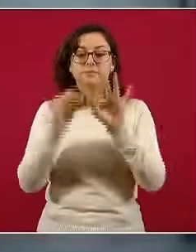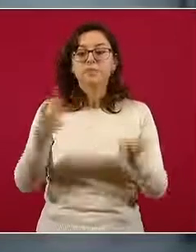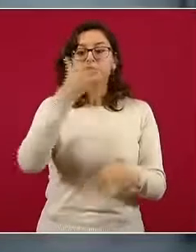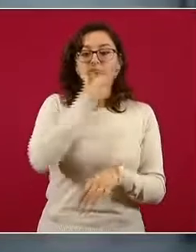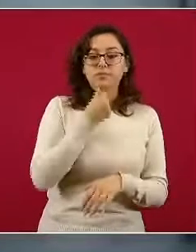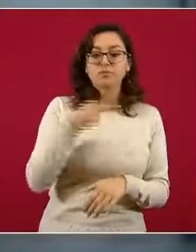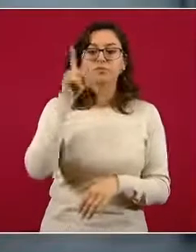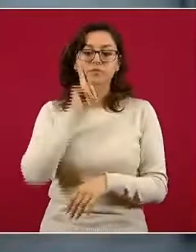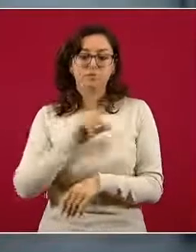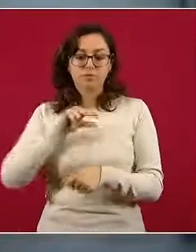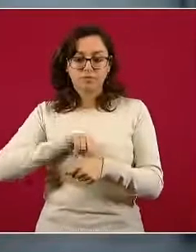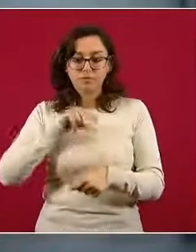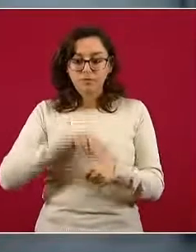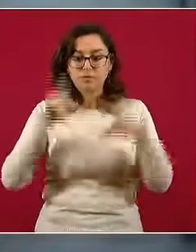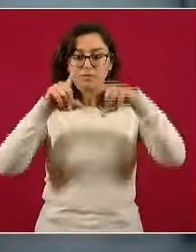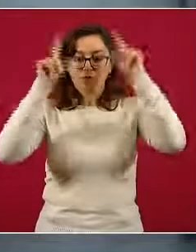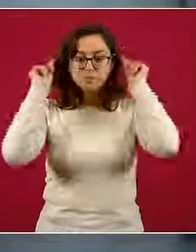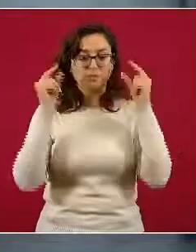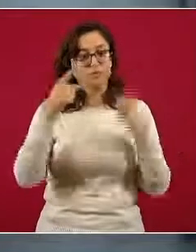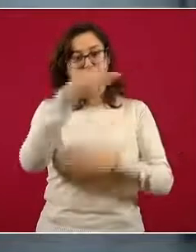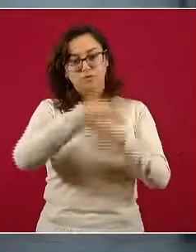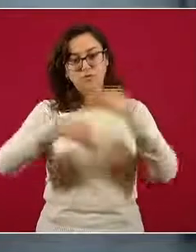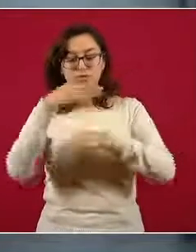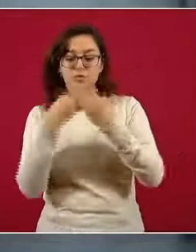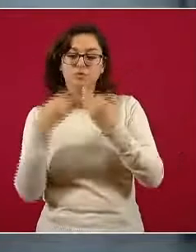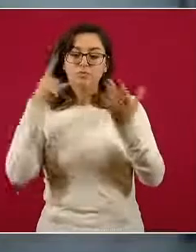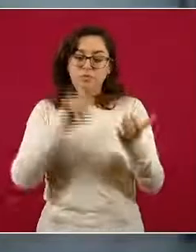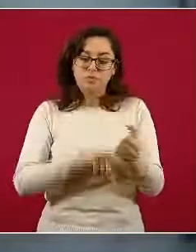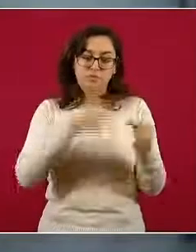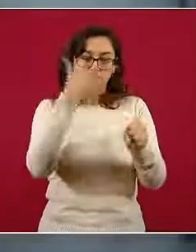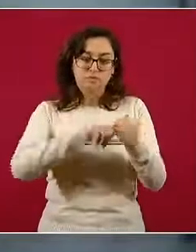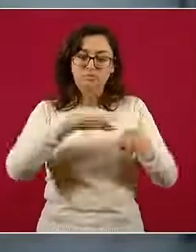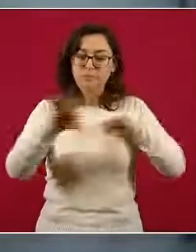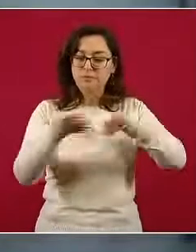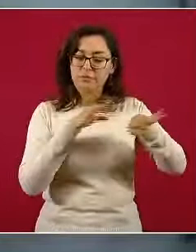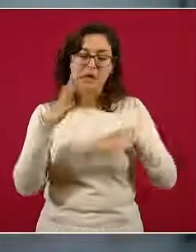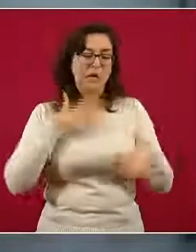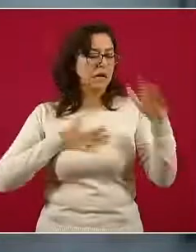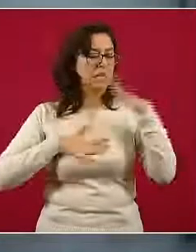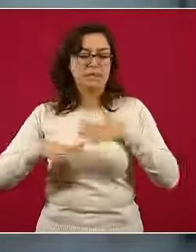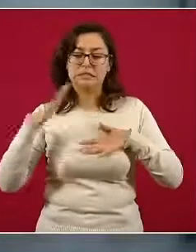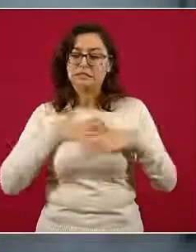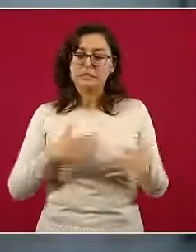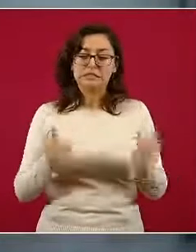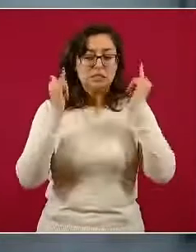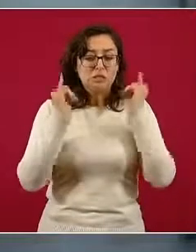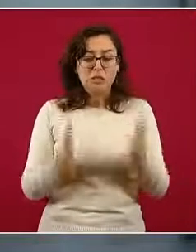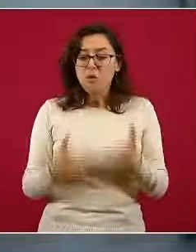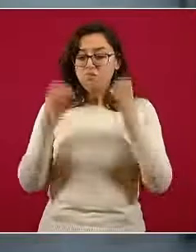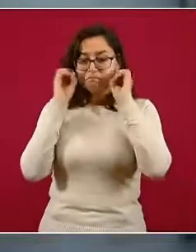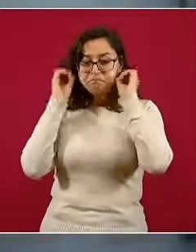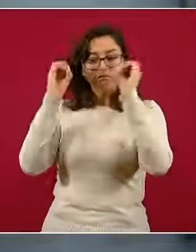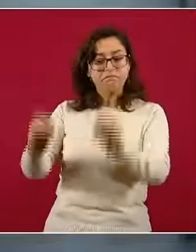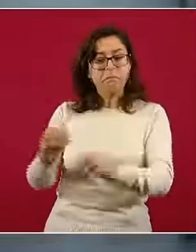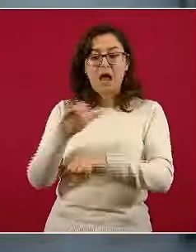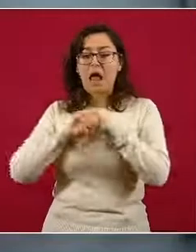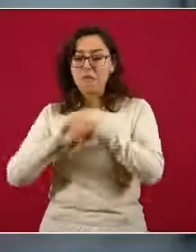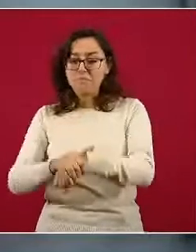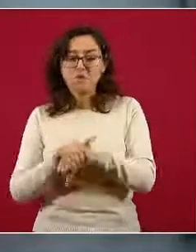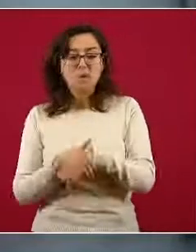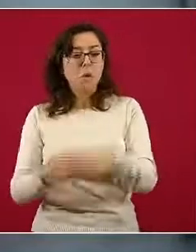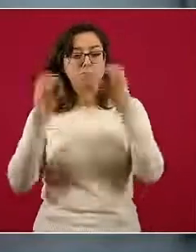nuestros héroes están exhaustos, están cansados, están muy cansados, han perdido a sus amigos, a sus amigas, han perdido a sus